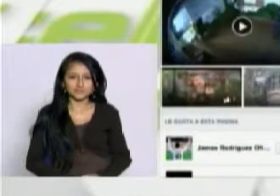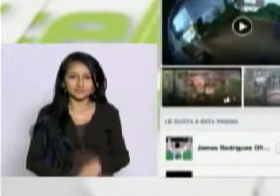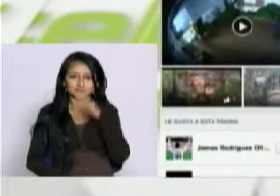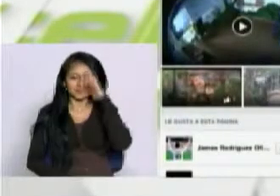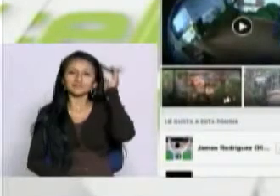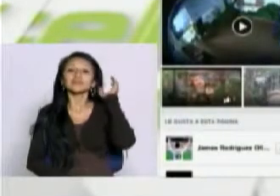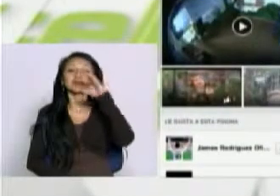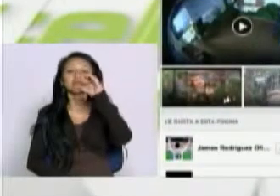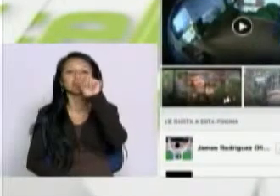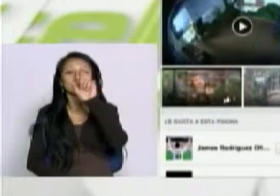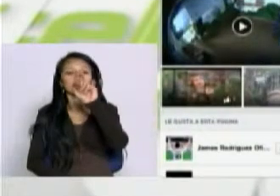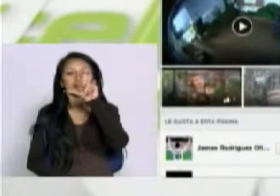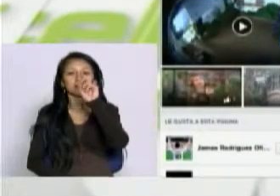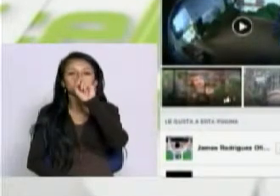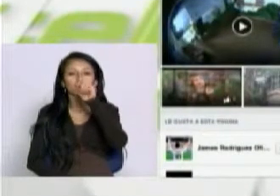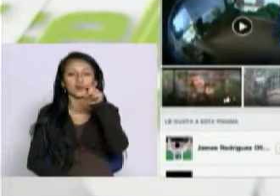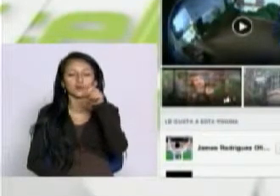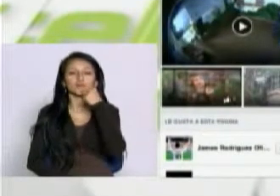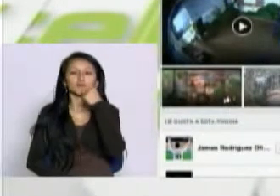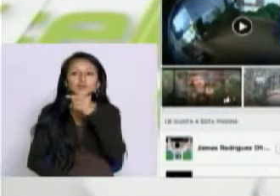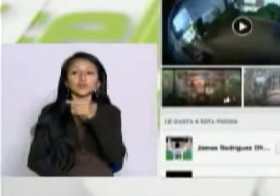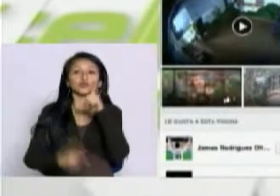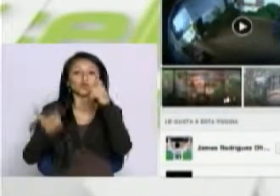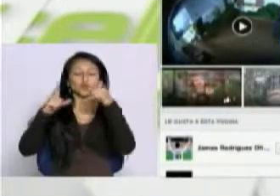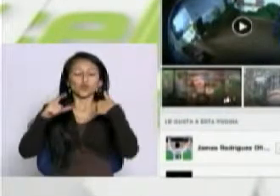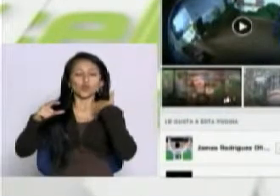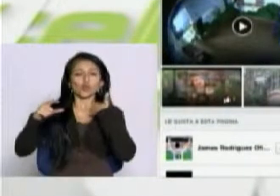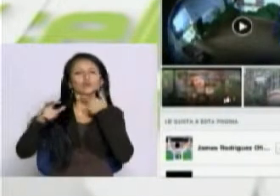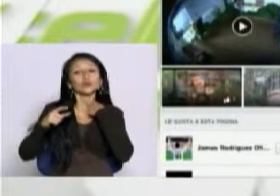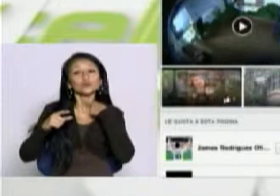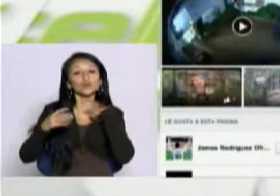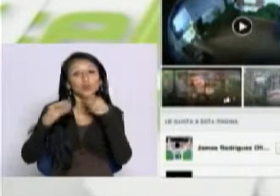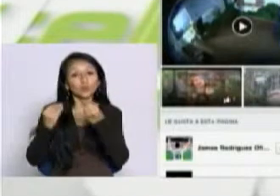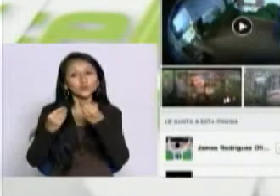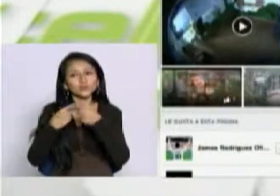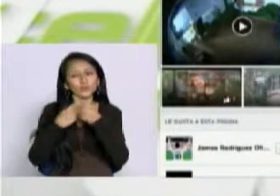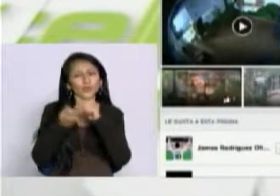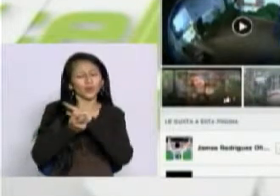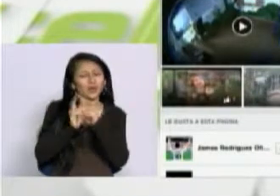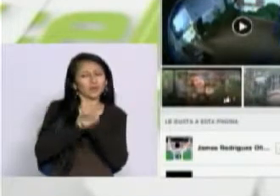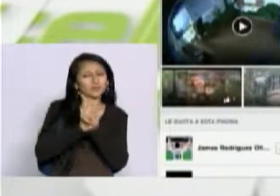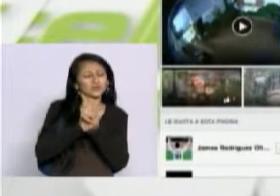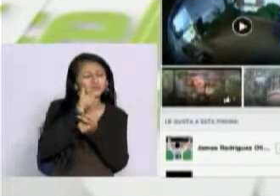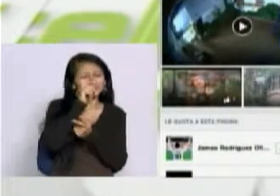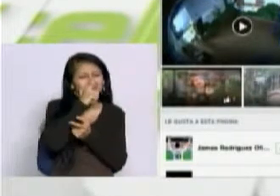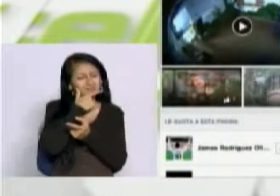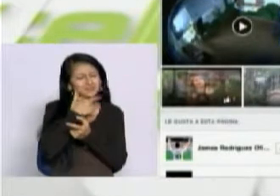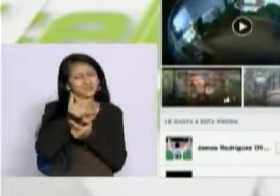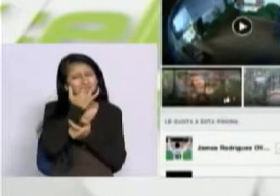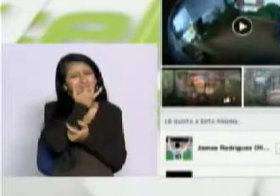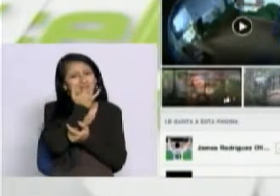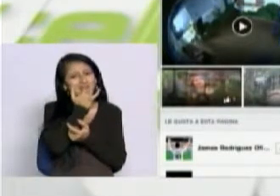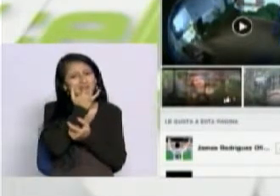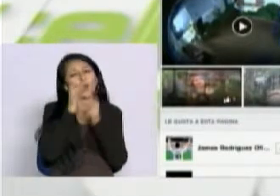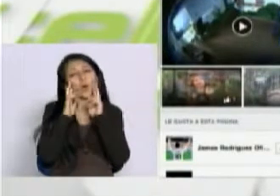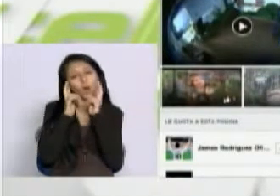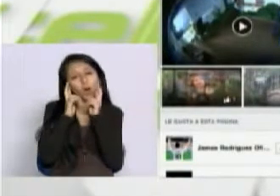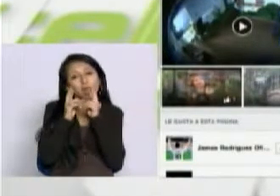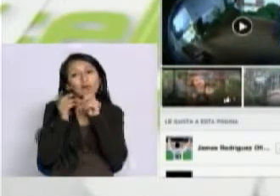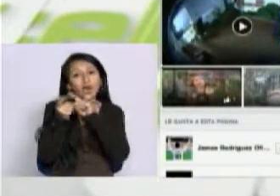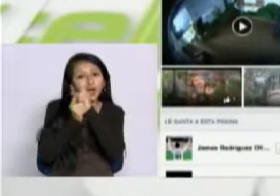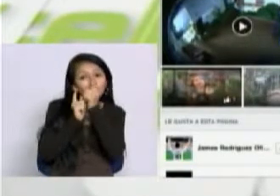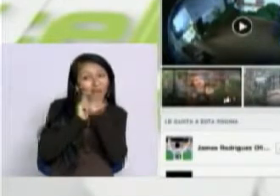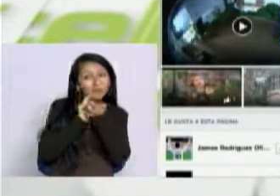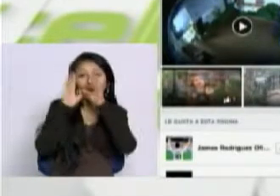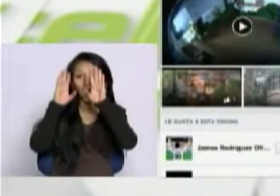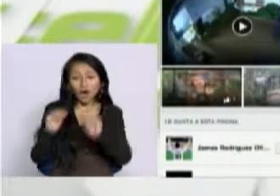Carlos Hernando Jiménez López. Es un buen programa. Lástima que pasen estas cosas. Lo ideal y lo mejor, pues, es que si piensan